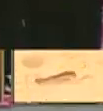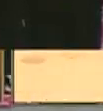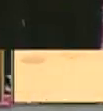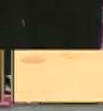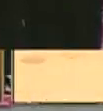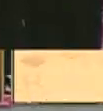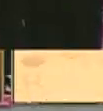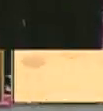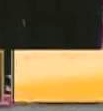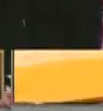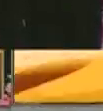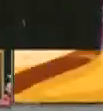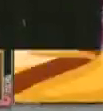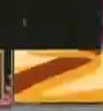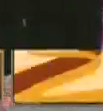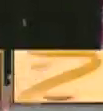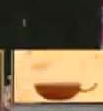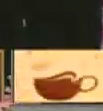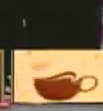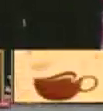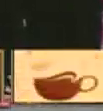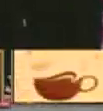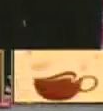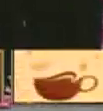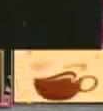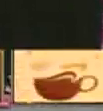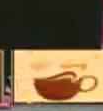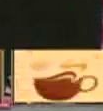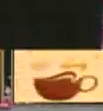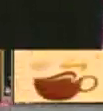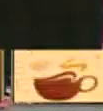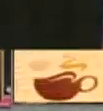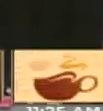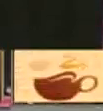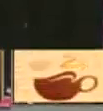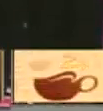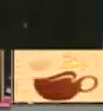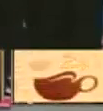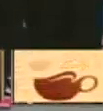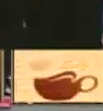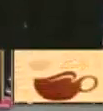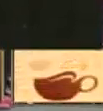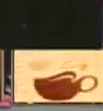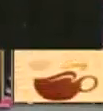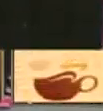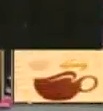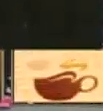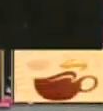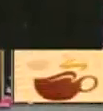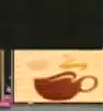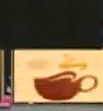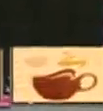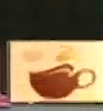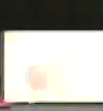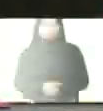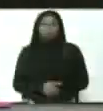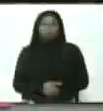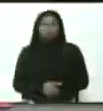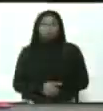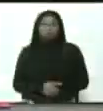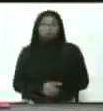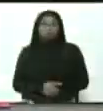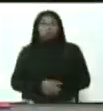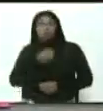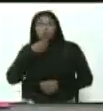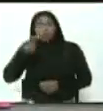¡Que viva Suárez! ¡Que viva Barcelona! ¡Que viva el puerto! Buenas tardes,